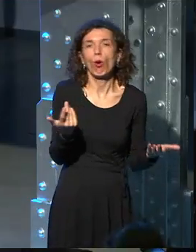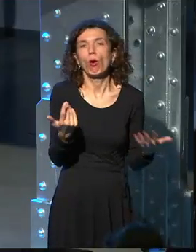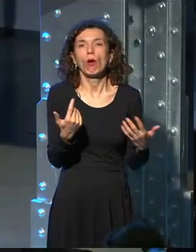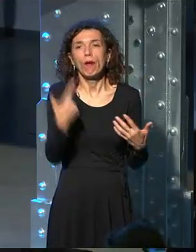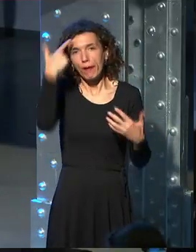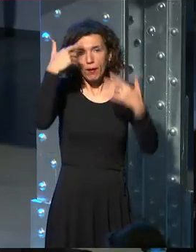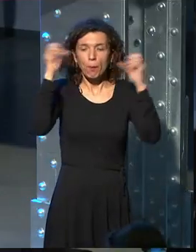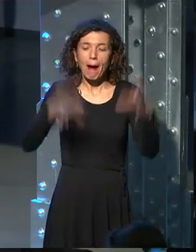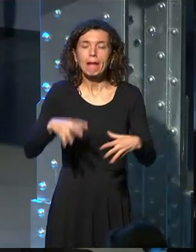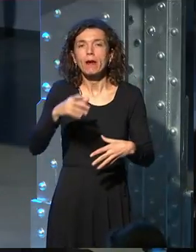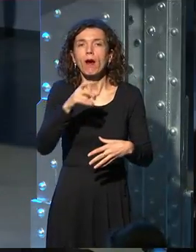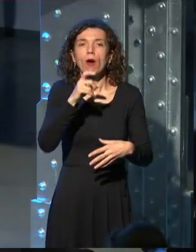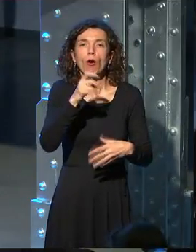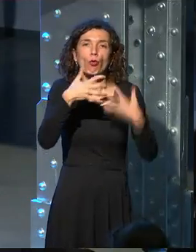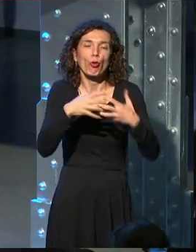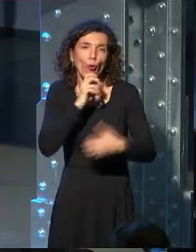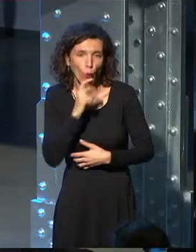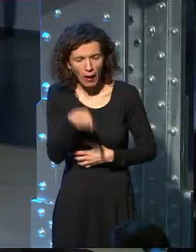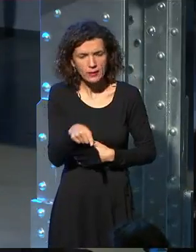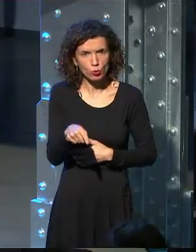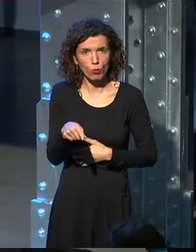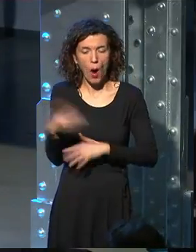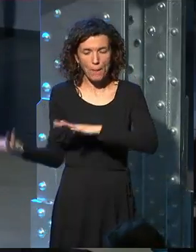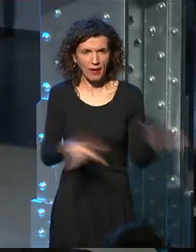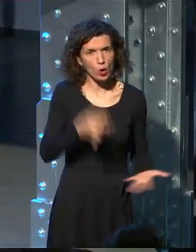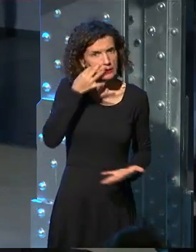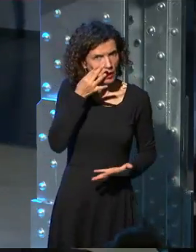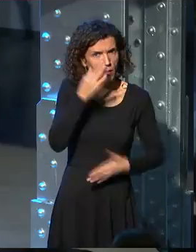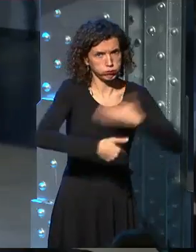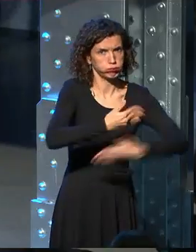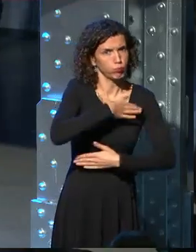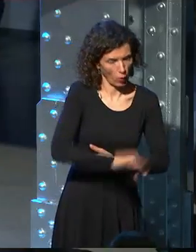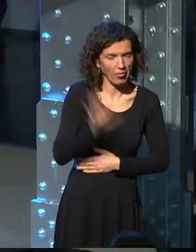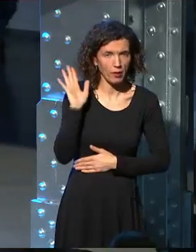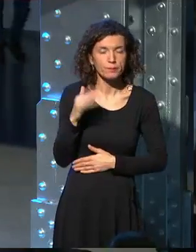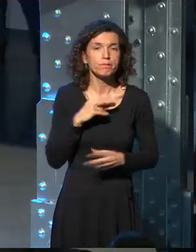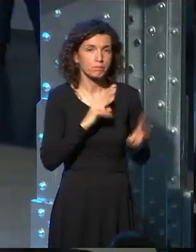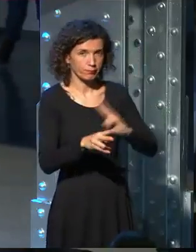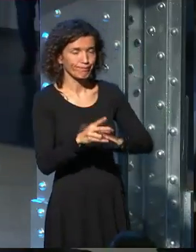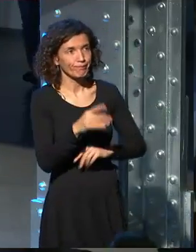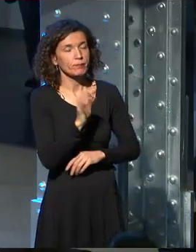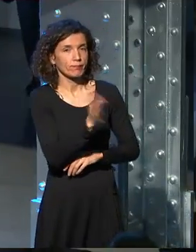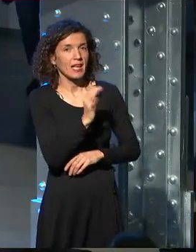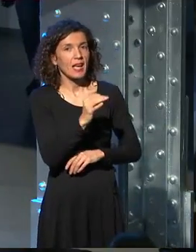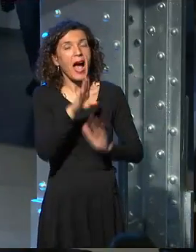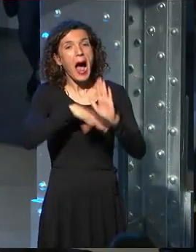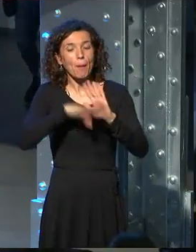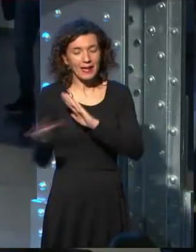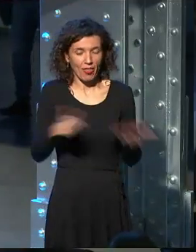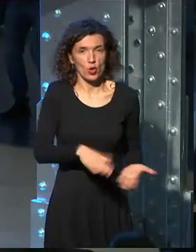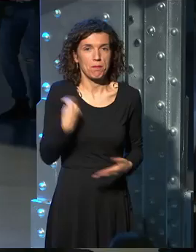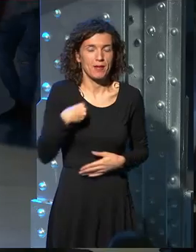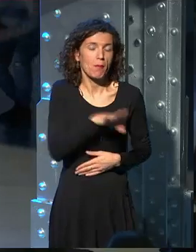cómo funciona la magia. Esto tiene aplicaciones muy serias, ¿no? Bueno, las aplicaciones pues, son las mismas